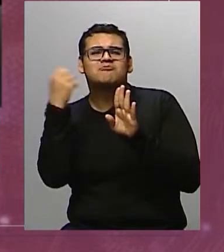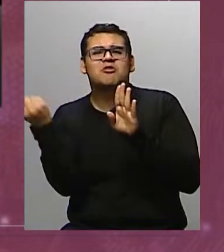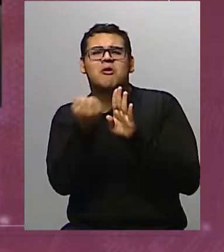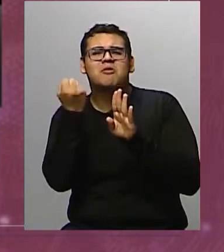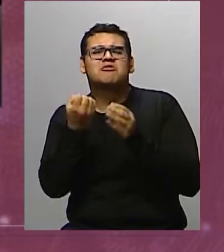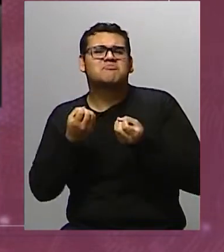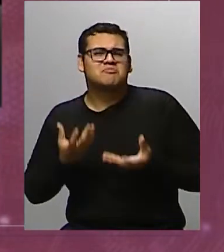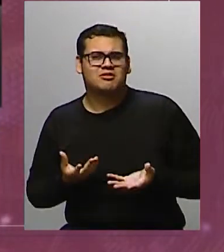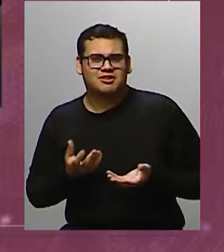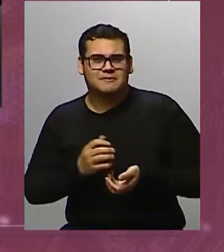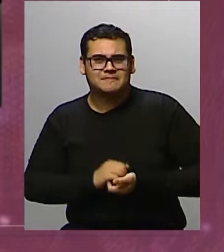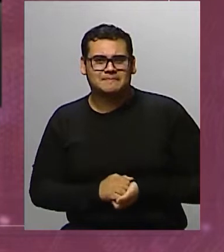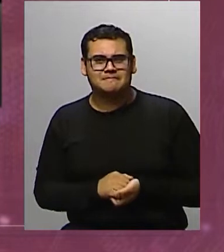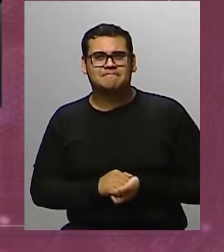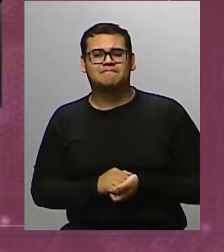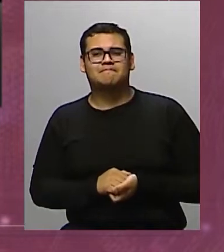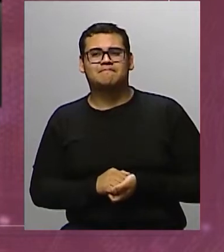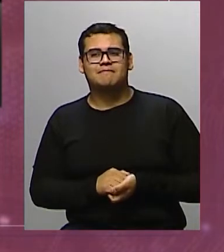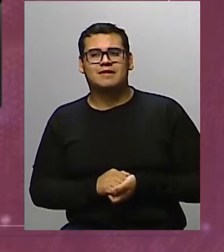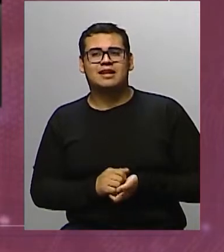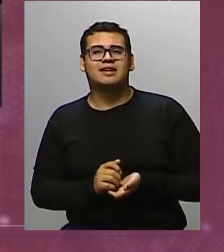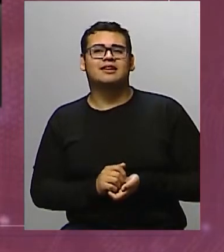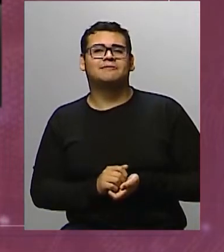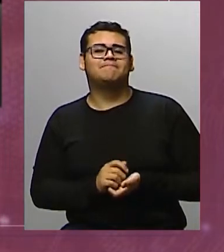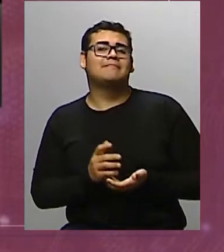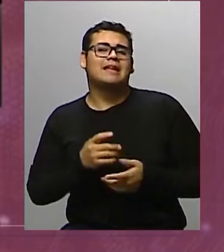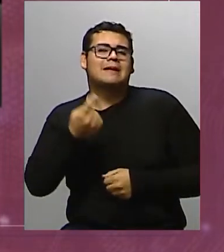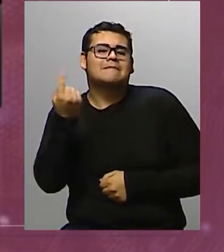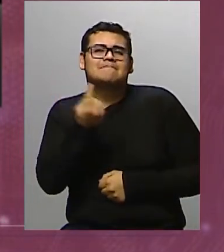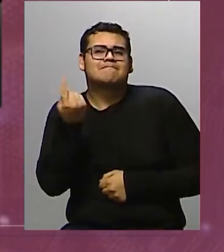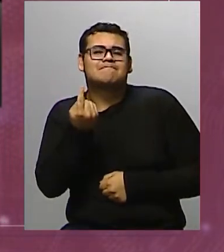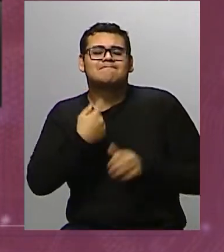ley de humedades? Bueno, en principio la ley